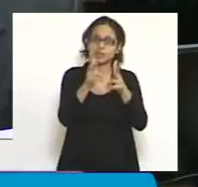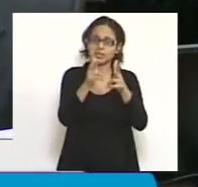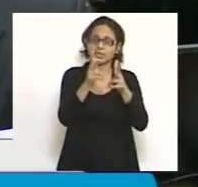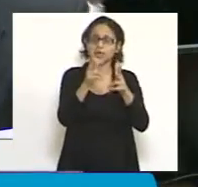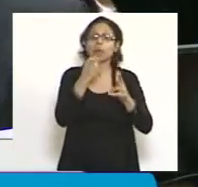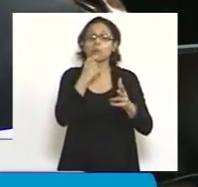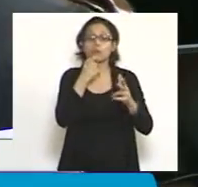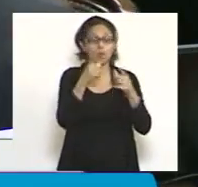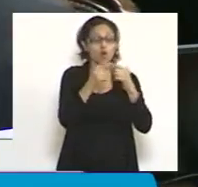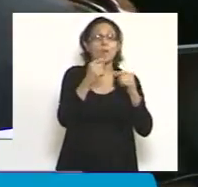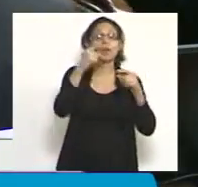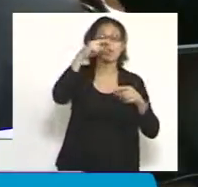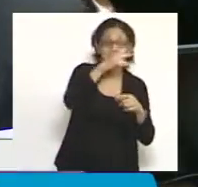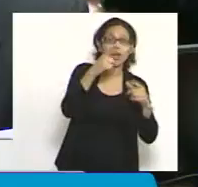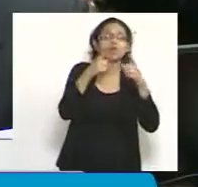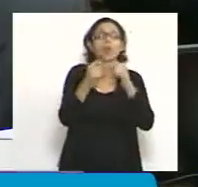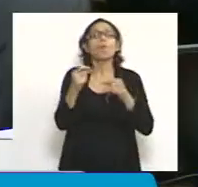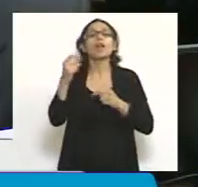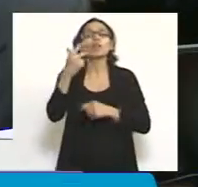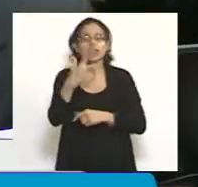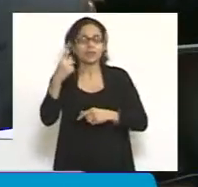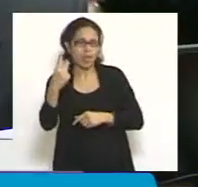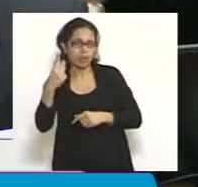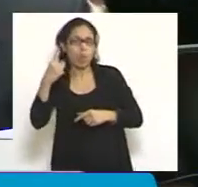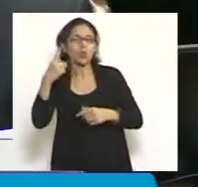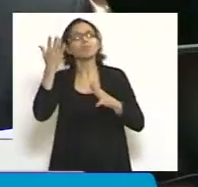el artículo 7 y 31 del Decreto Ley